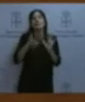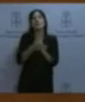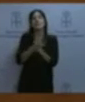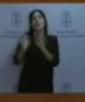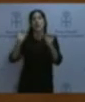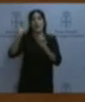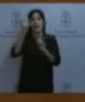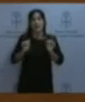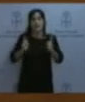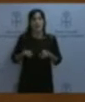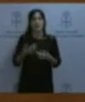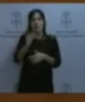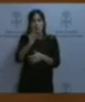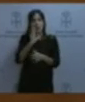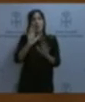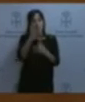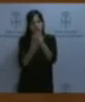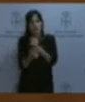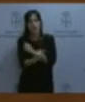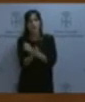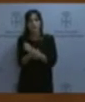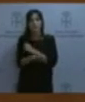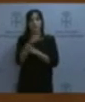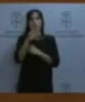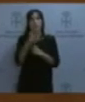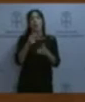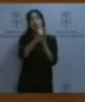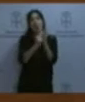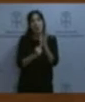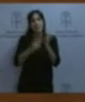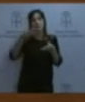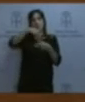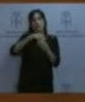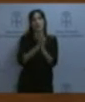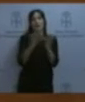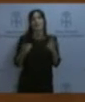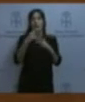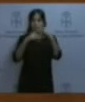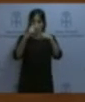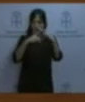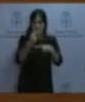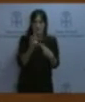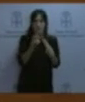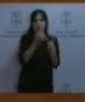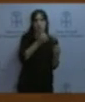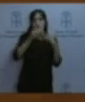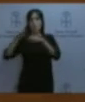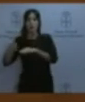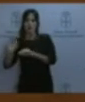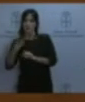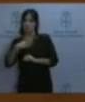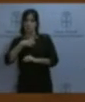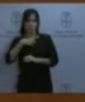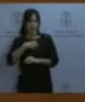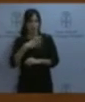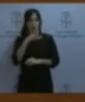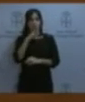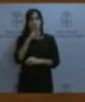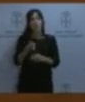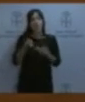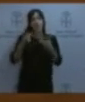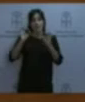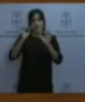fallos también, porque el volcado de los datos de los catálogos urbanísticos no es posible, precisamente porque los